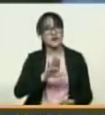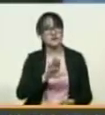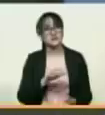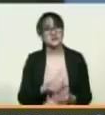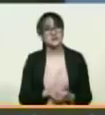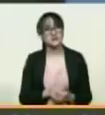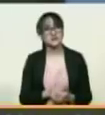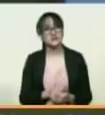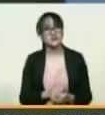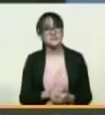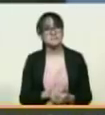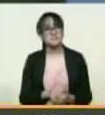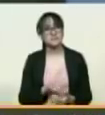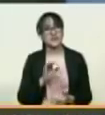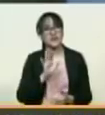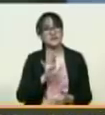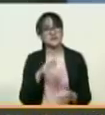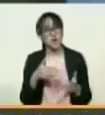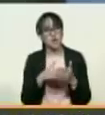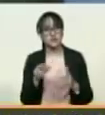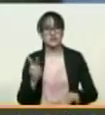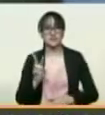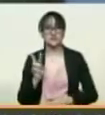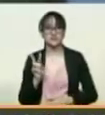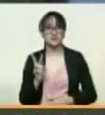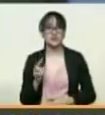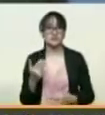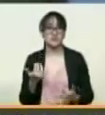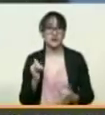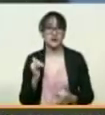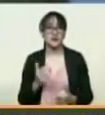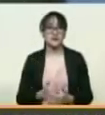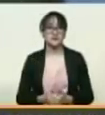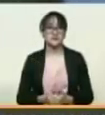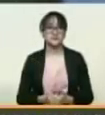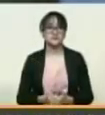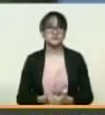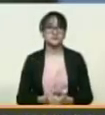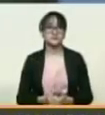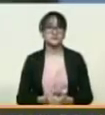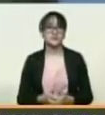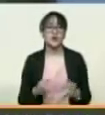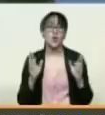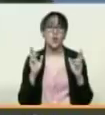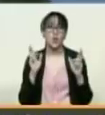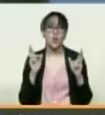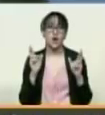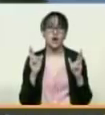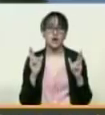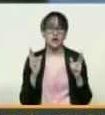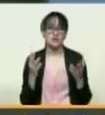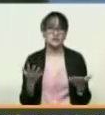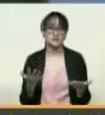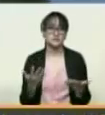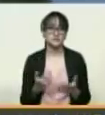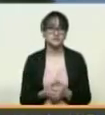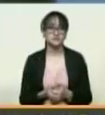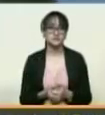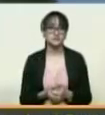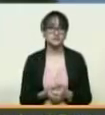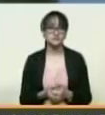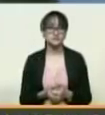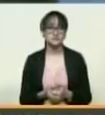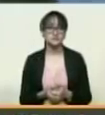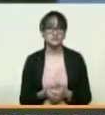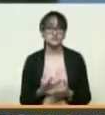nuestro insólito universo contra Venezuela, pero que están presentes. Vamos nosotros aspiramos que haya una rectificación, pero si no la